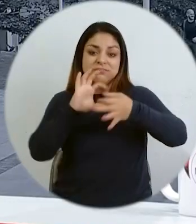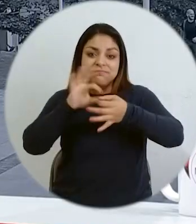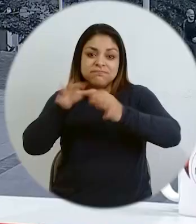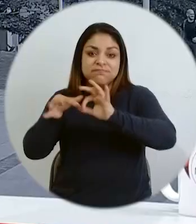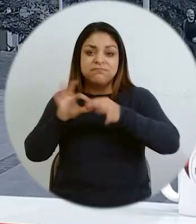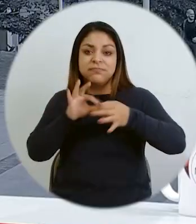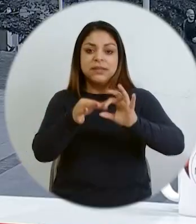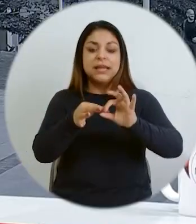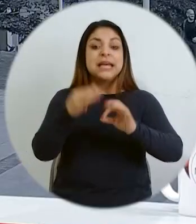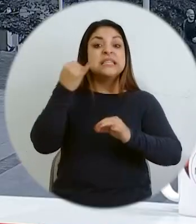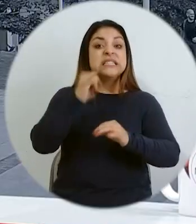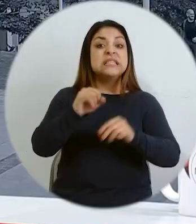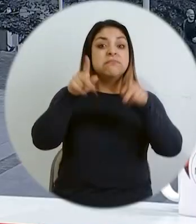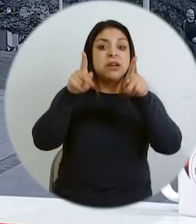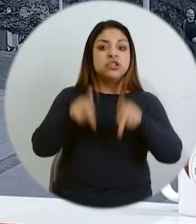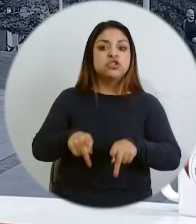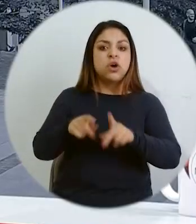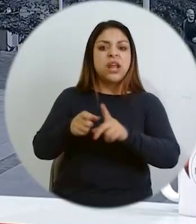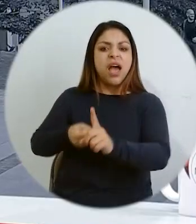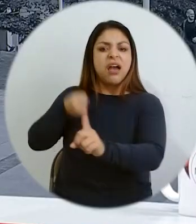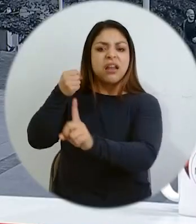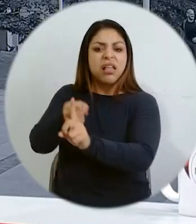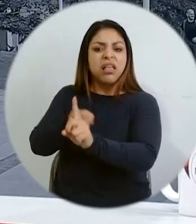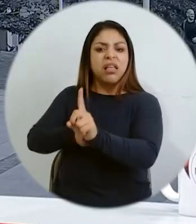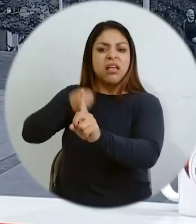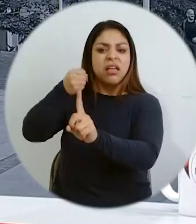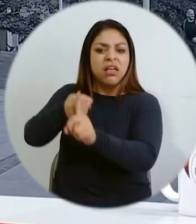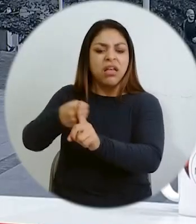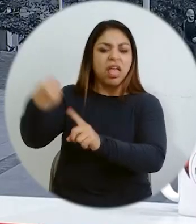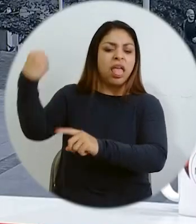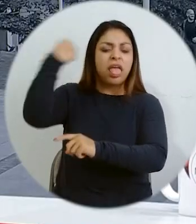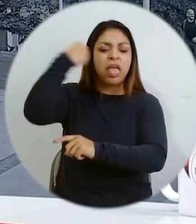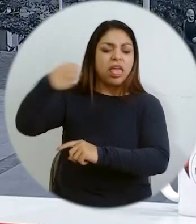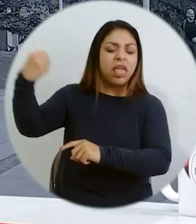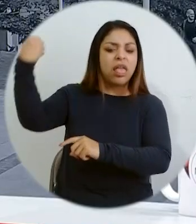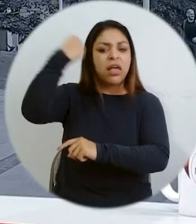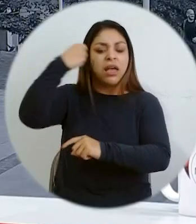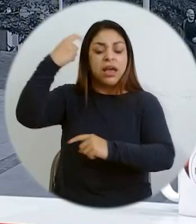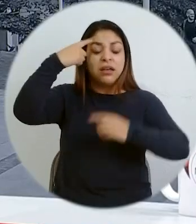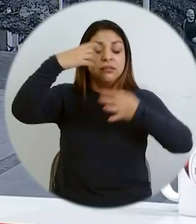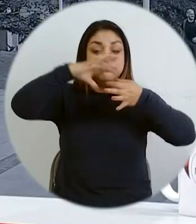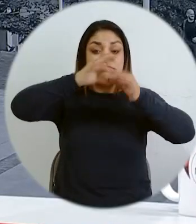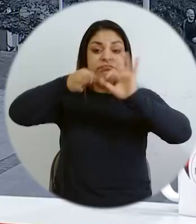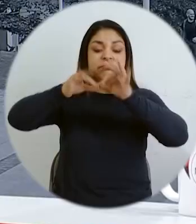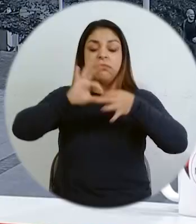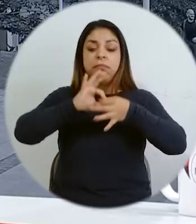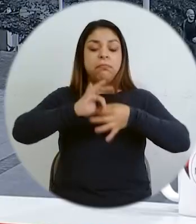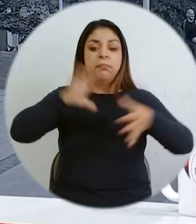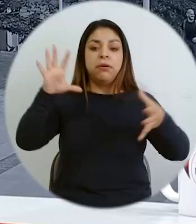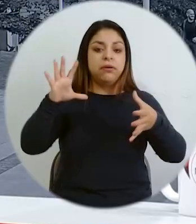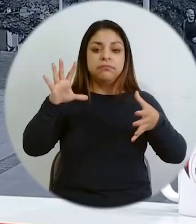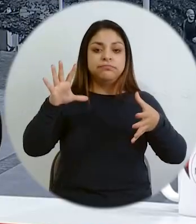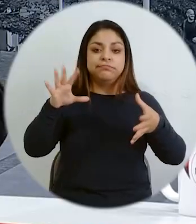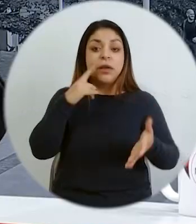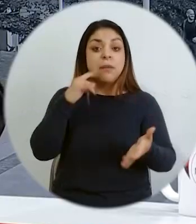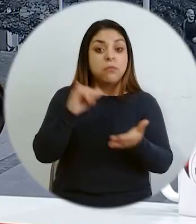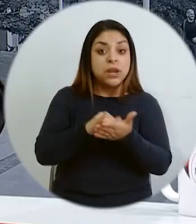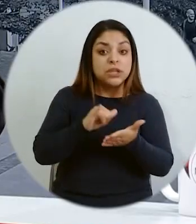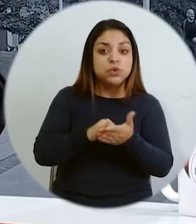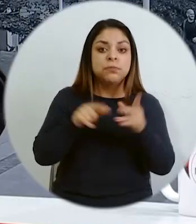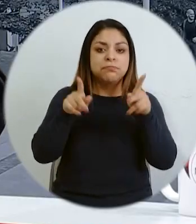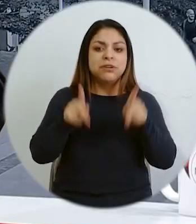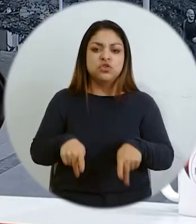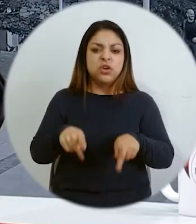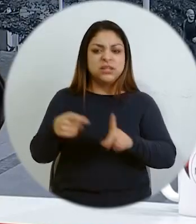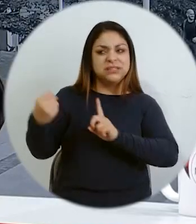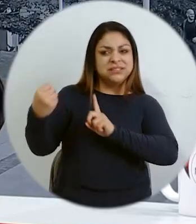ven lesionadas cuando las personas son agredidas de forma crónica. Uno de los mecanismos a través de los cuales esto ocurre es que las personas